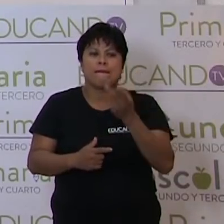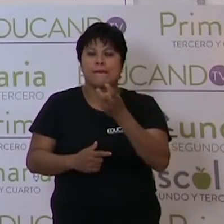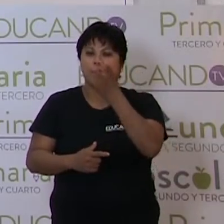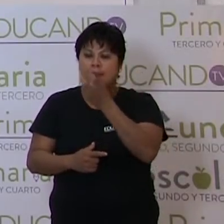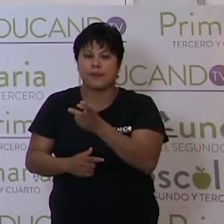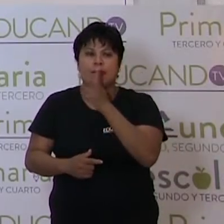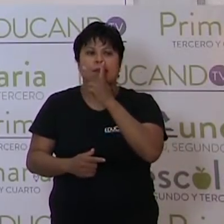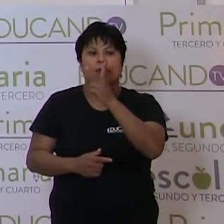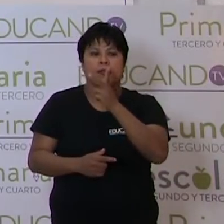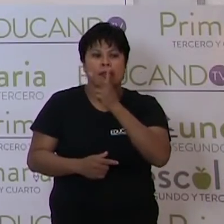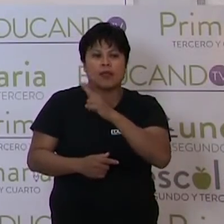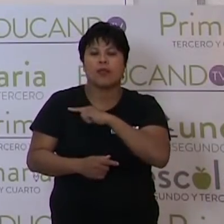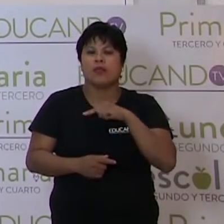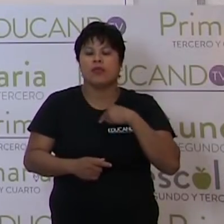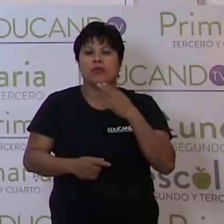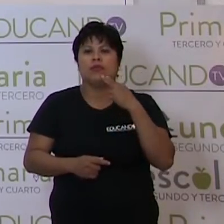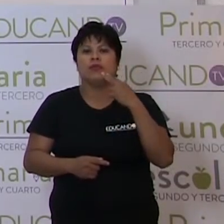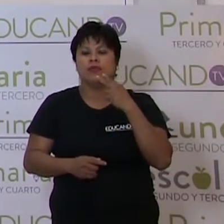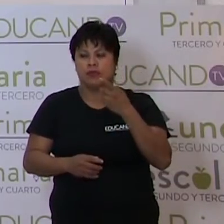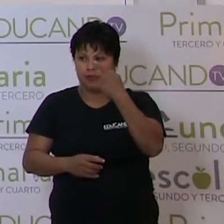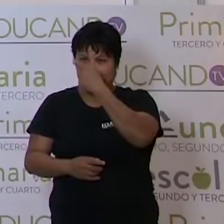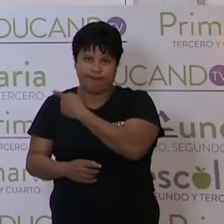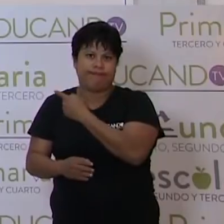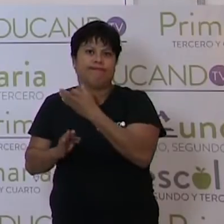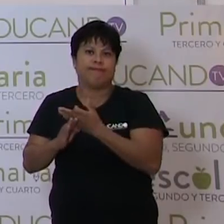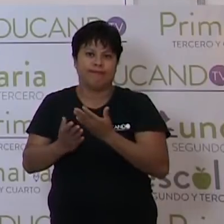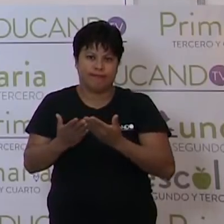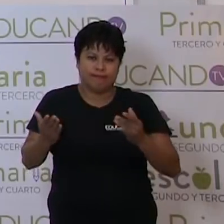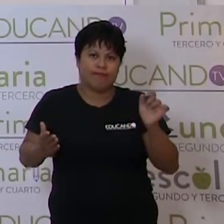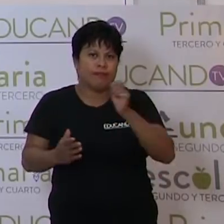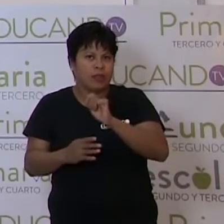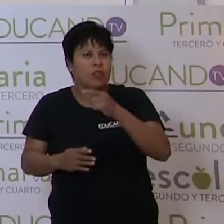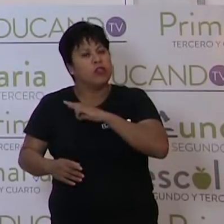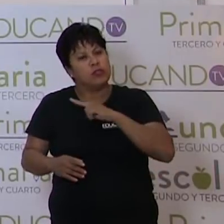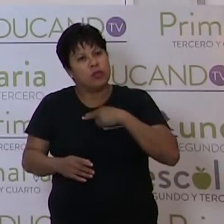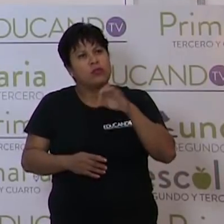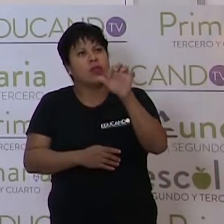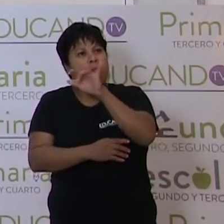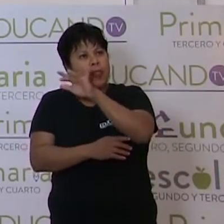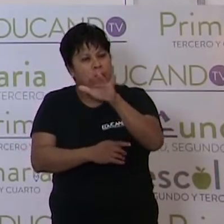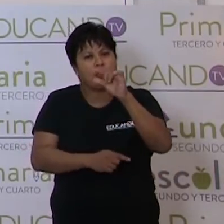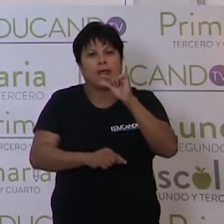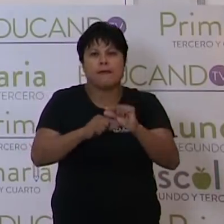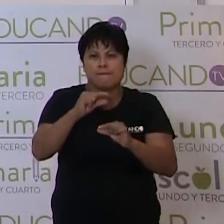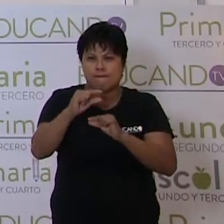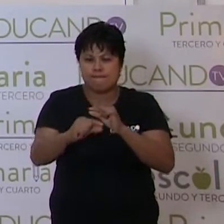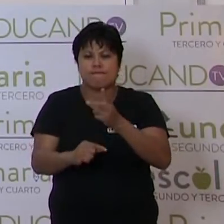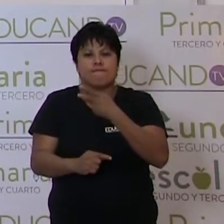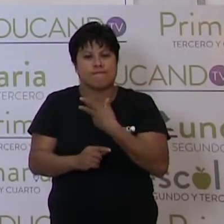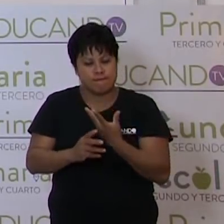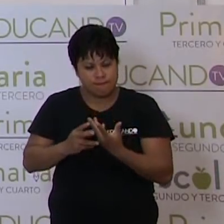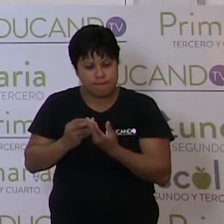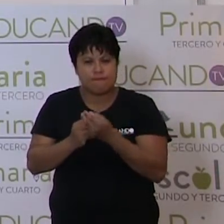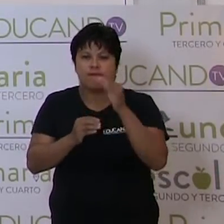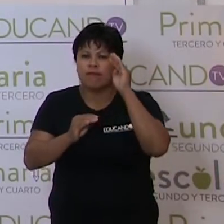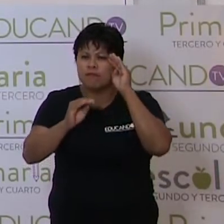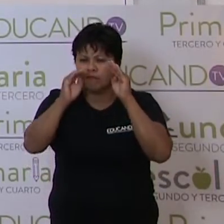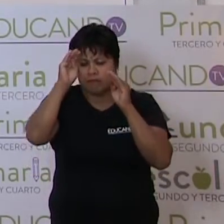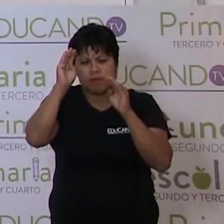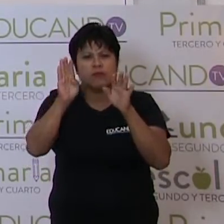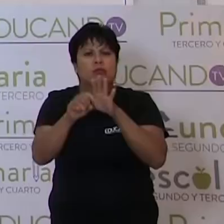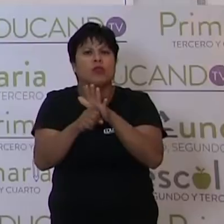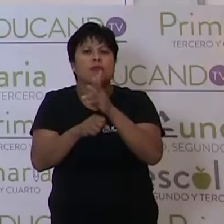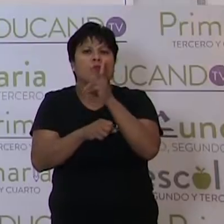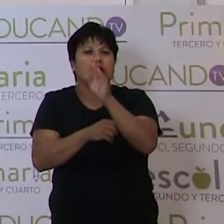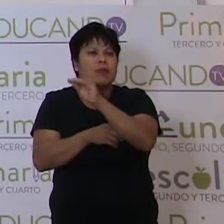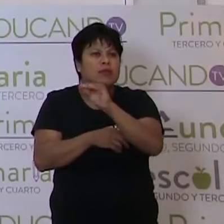esas palabras las utilicemos acá. Vamos a ir leyendo poco a poco y juntos vamos a pensar